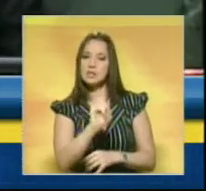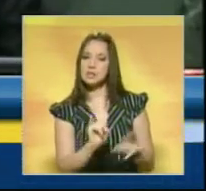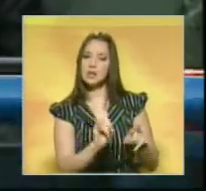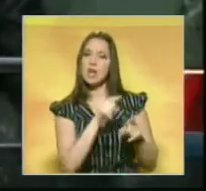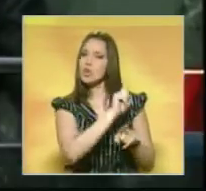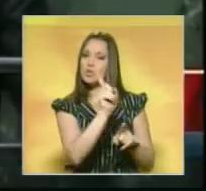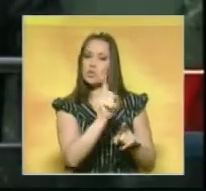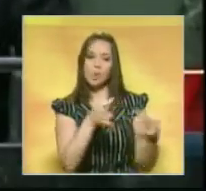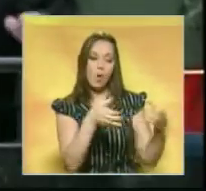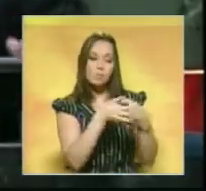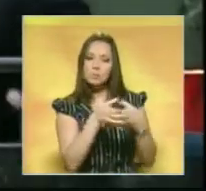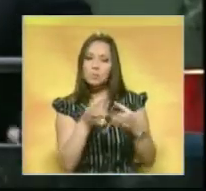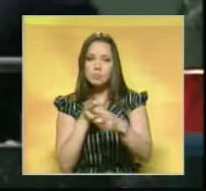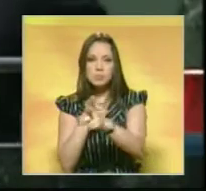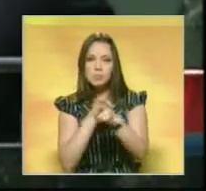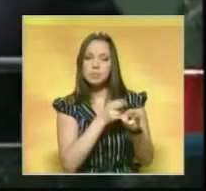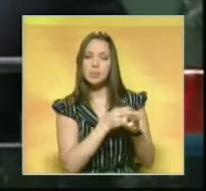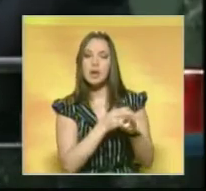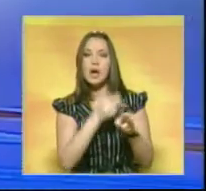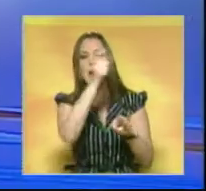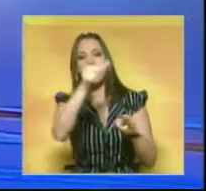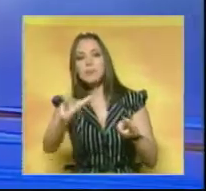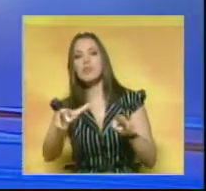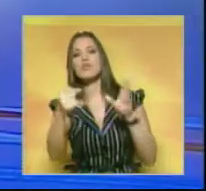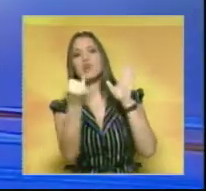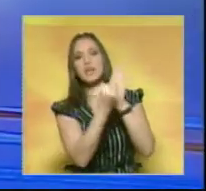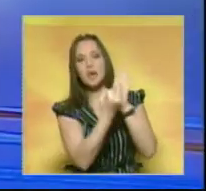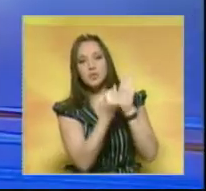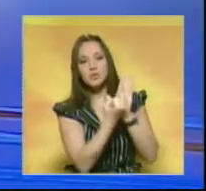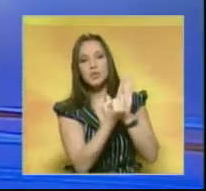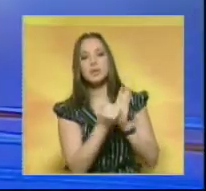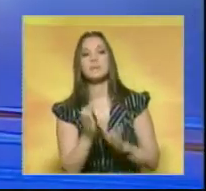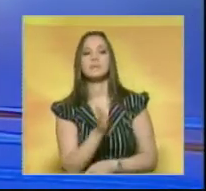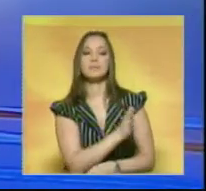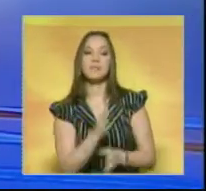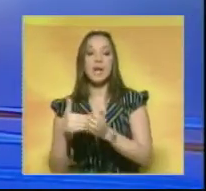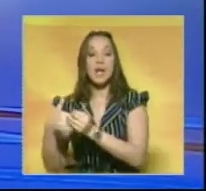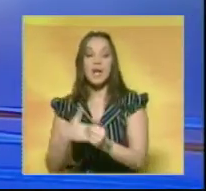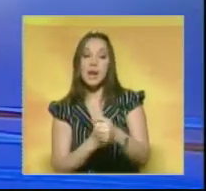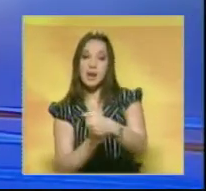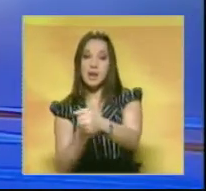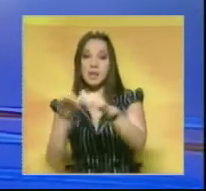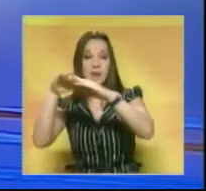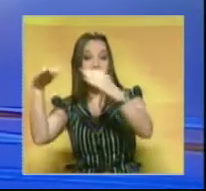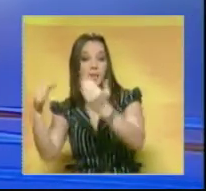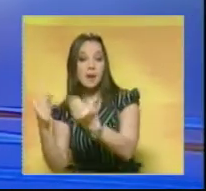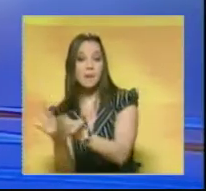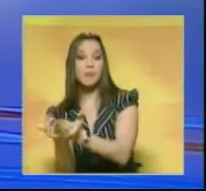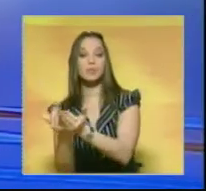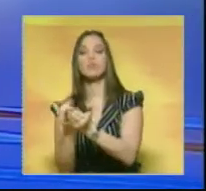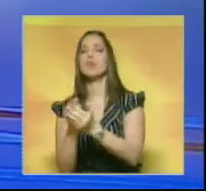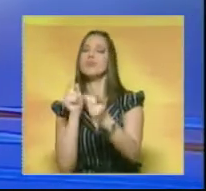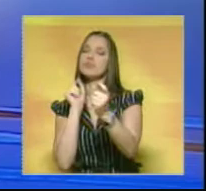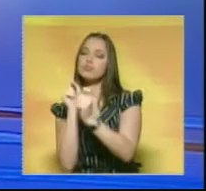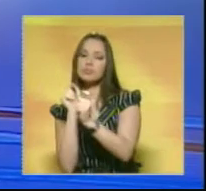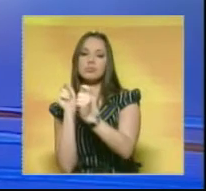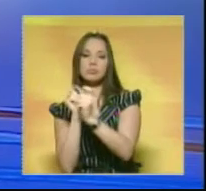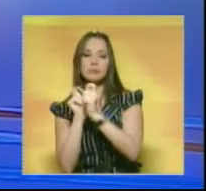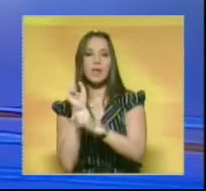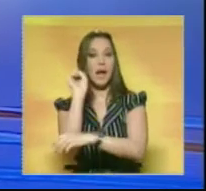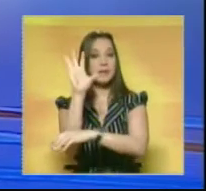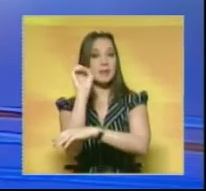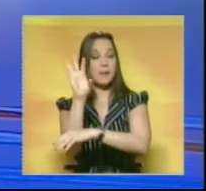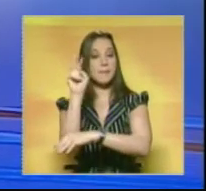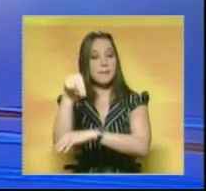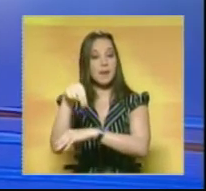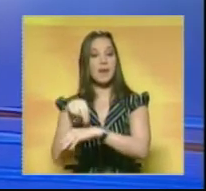este movimiento a sirios inocentes. Líderes mundiales continúan este jueves sus debates en la Asamblea General de la ONU.